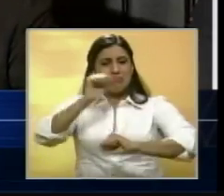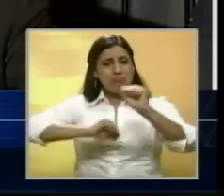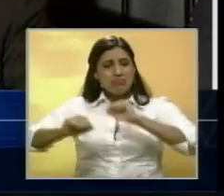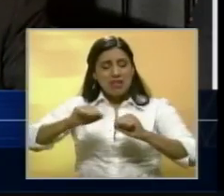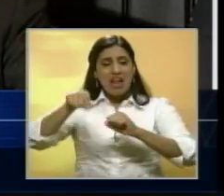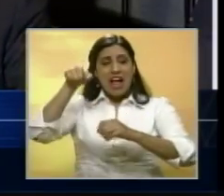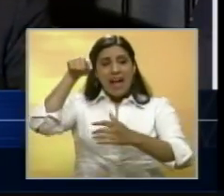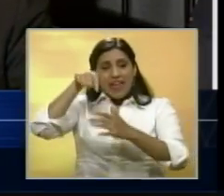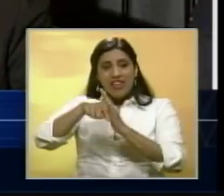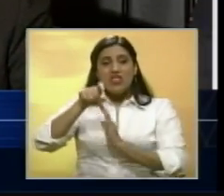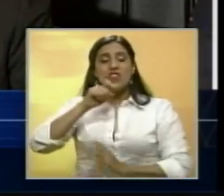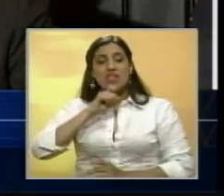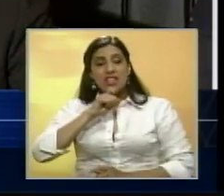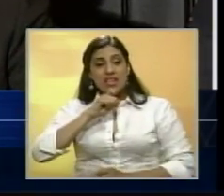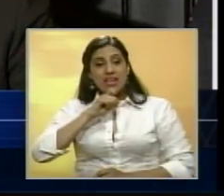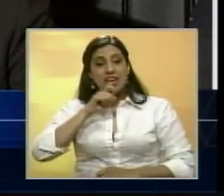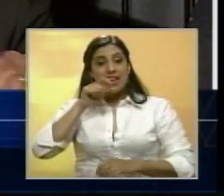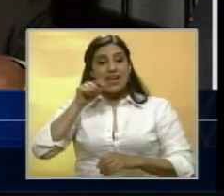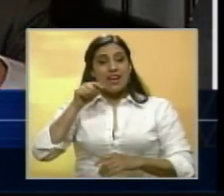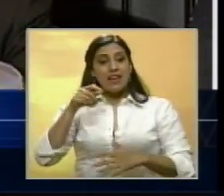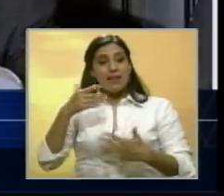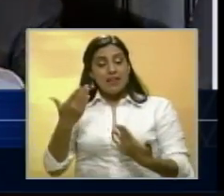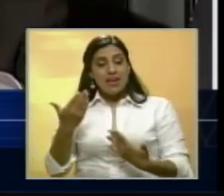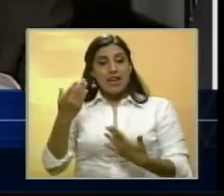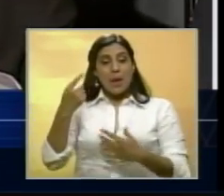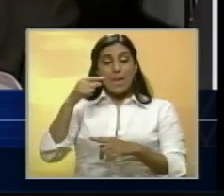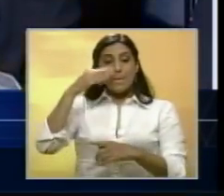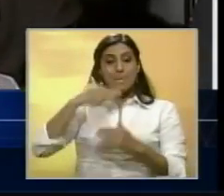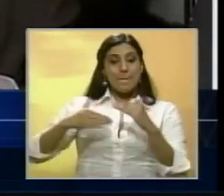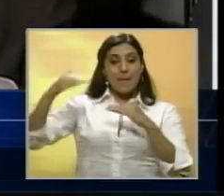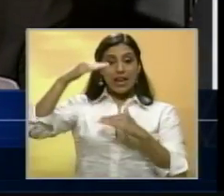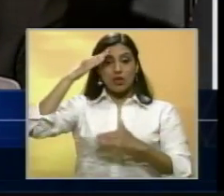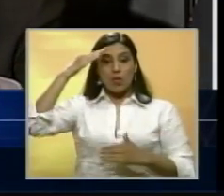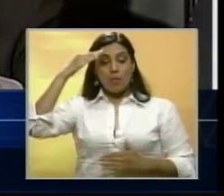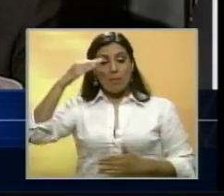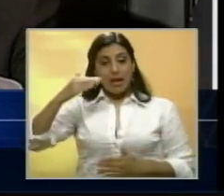que ha hecho este alto mando